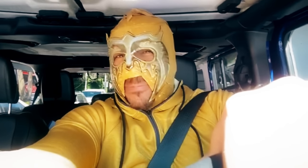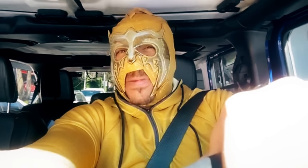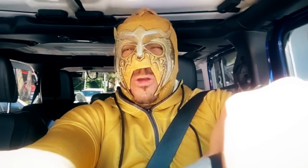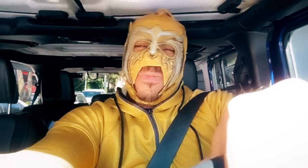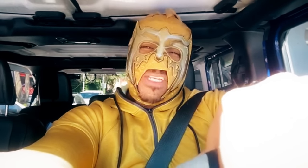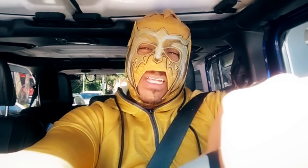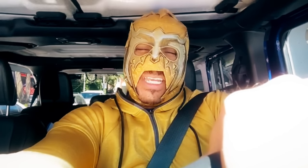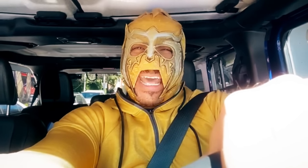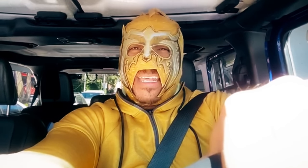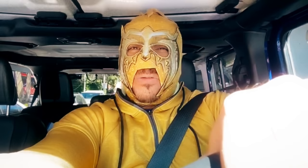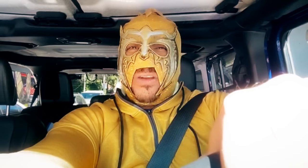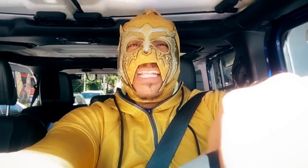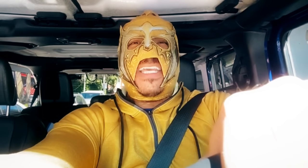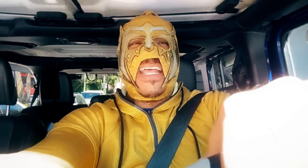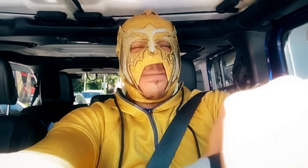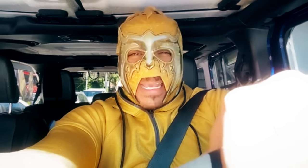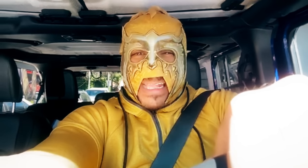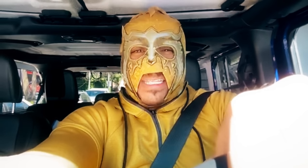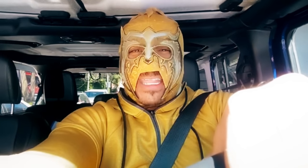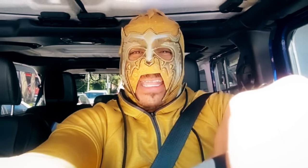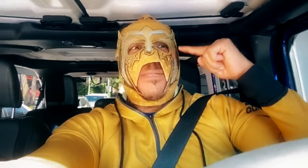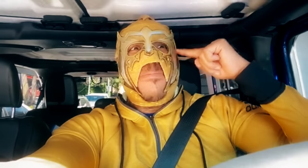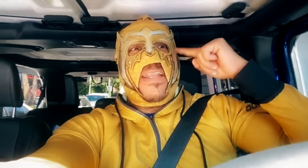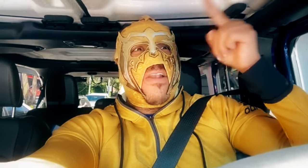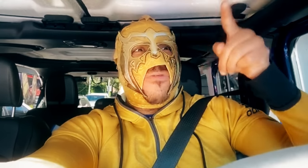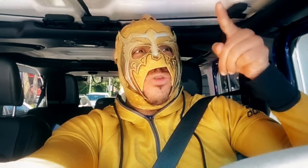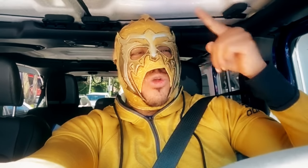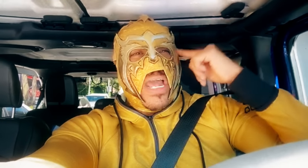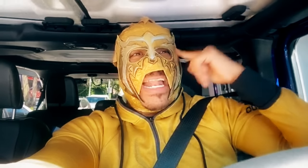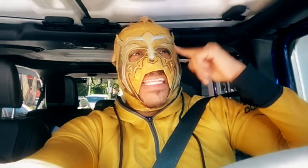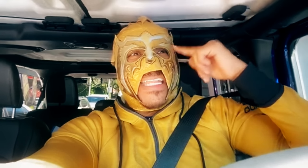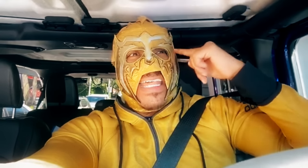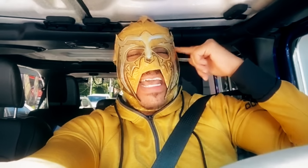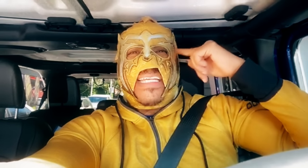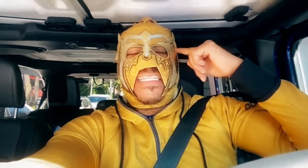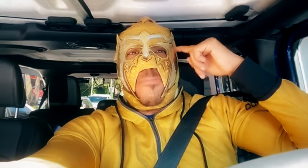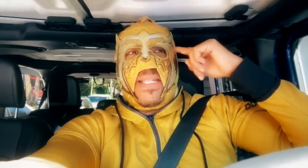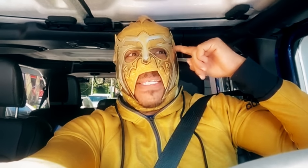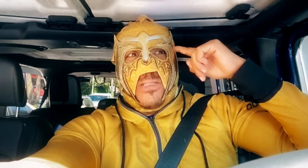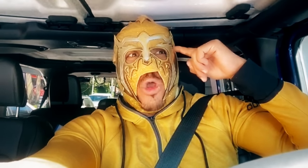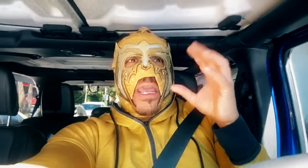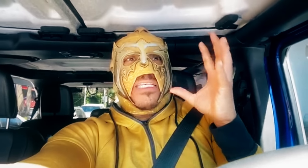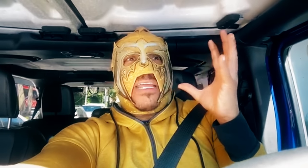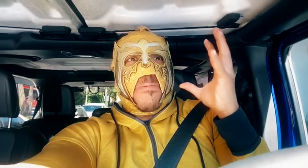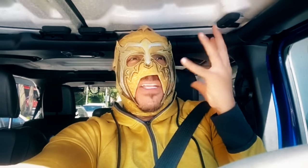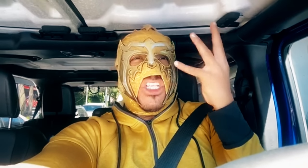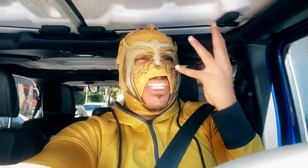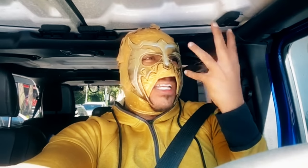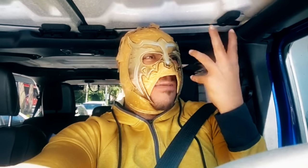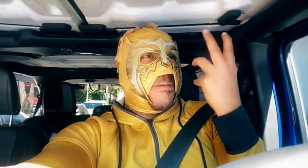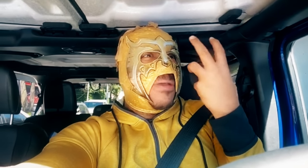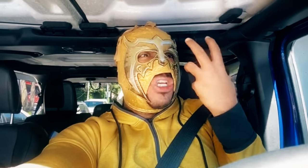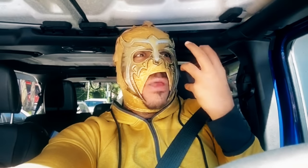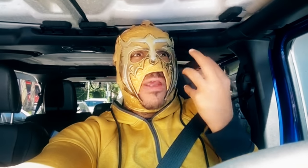dejen de vivir con pinche ansiedad, cabrón. La ansiedad, ¿saben qué es la ansiedad? Es vivir en el futuro. La ansiedad es estar pensando, es estar bien pinche